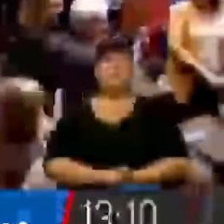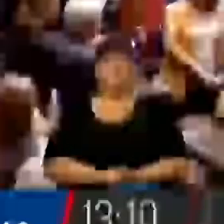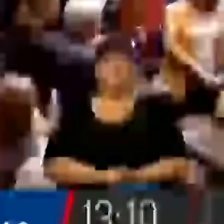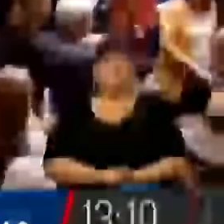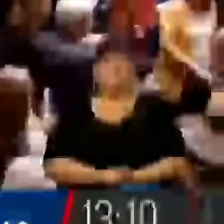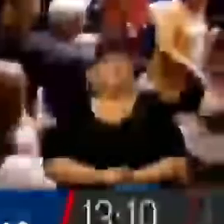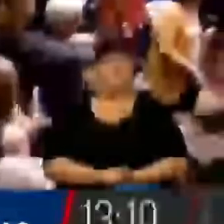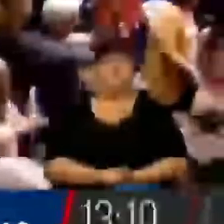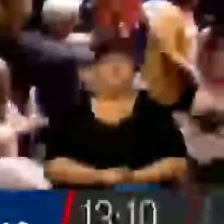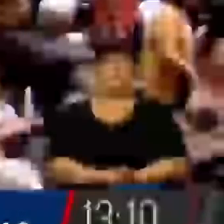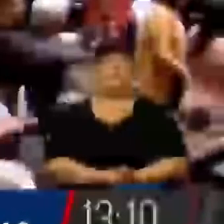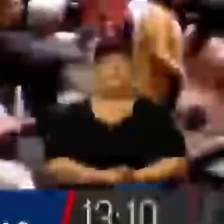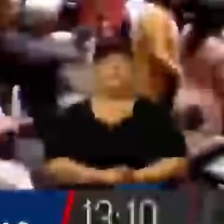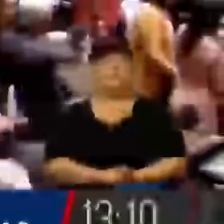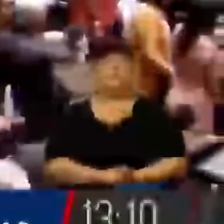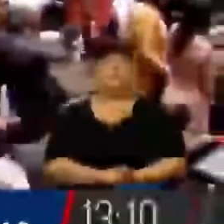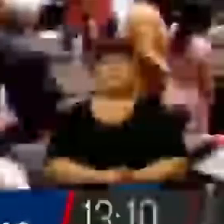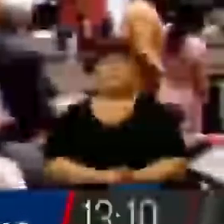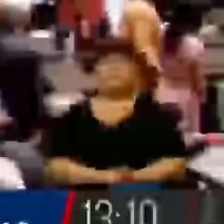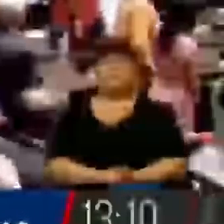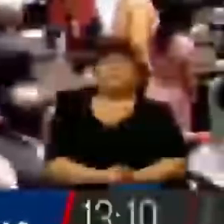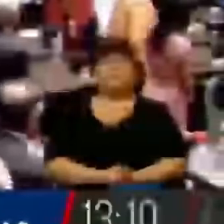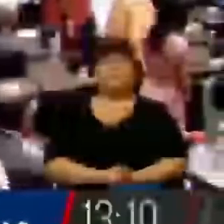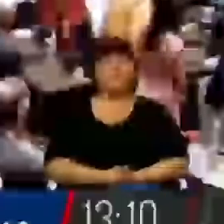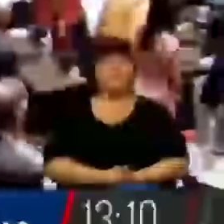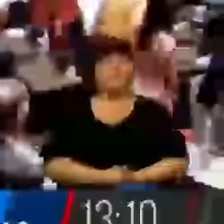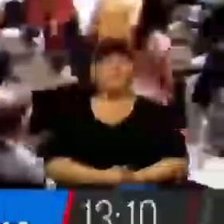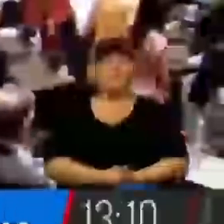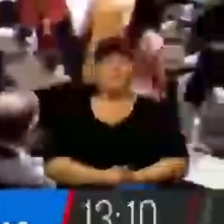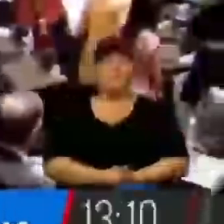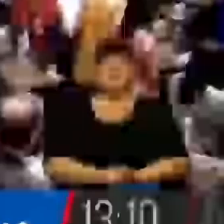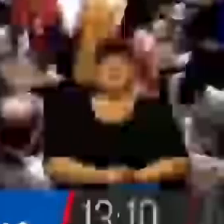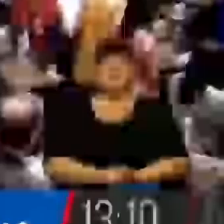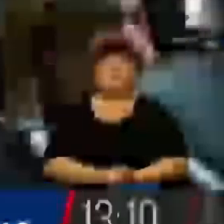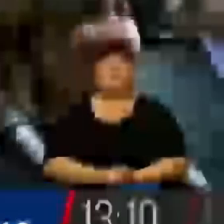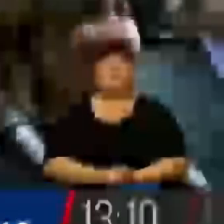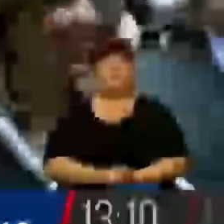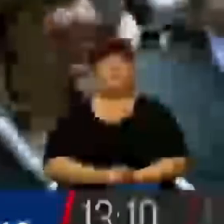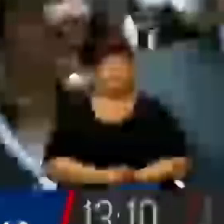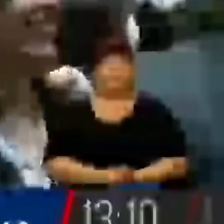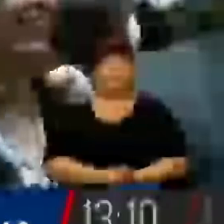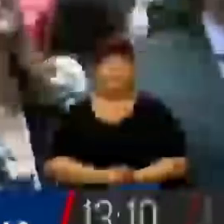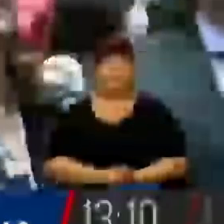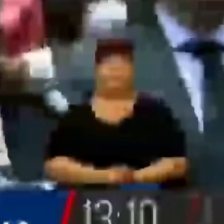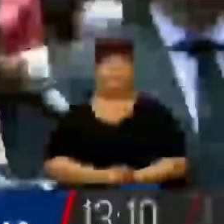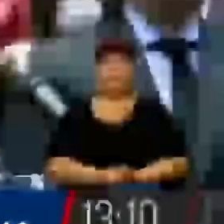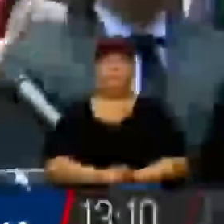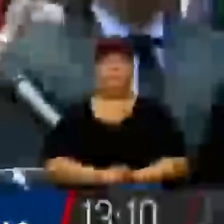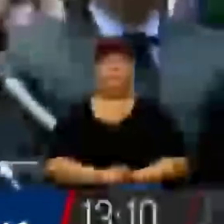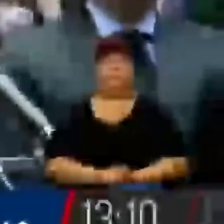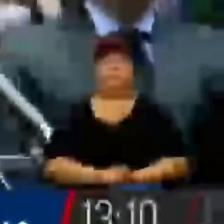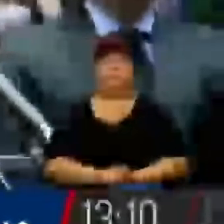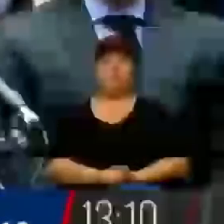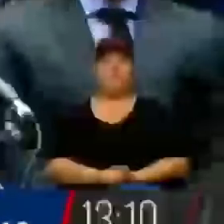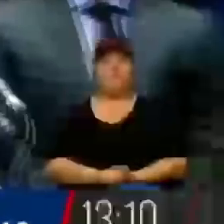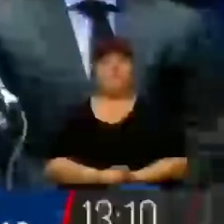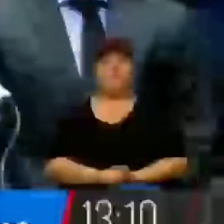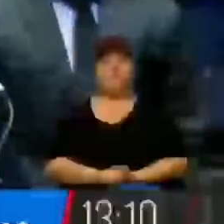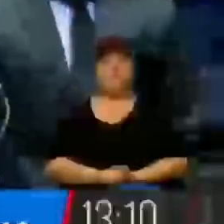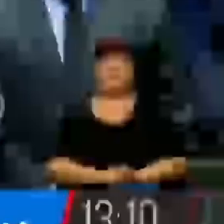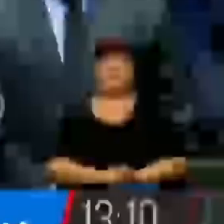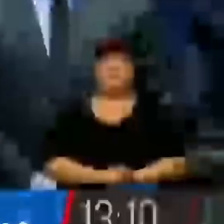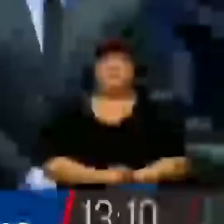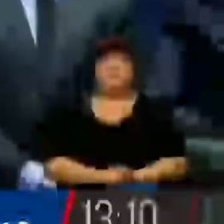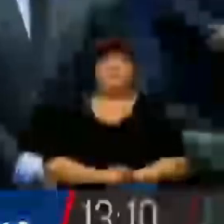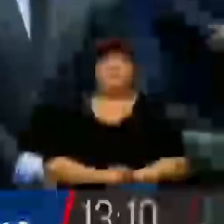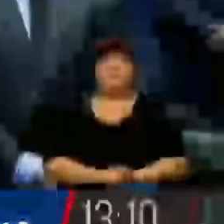diciembre, pero lo han adelantado para este día 7 de diciembre. En el corazón de la casta, Maxi. Ahí está, con López Murphy,